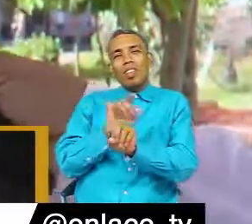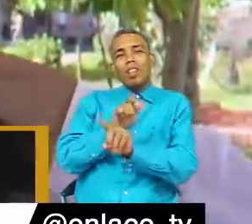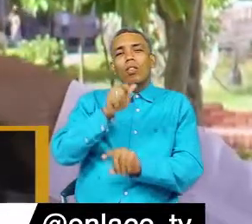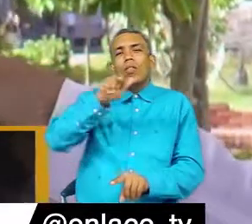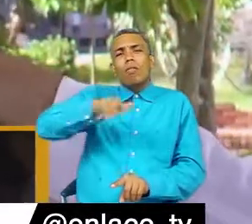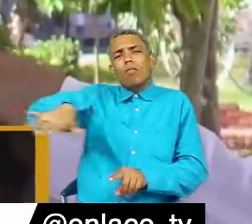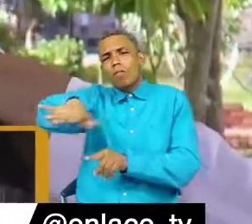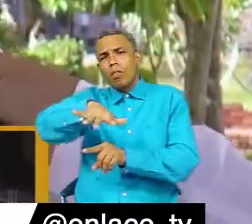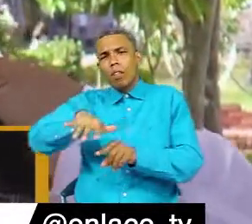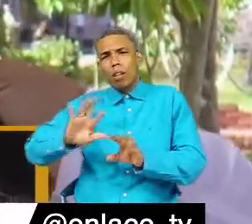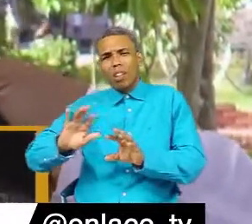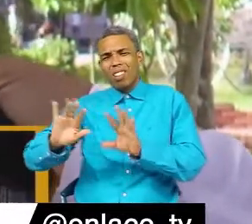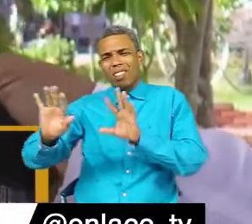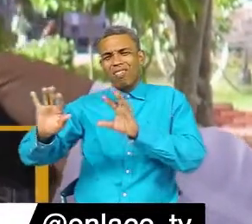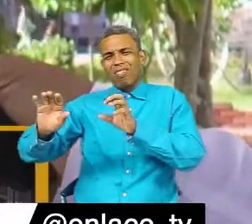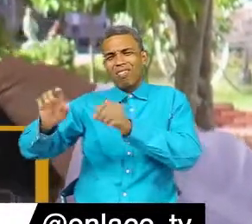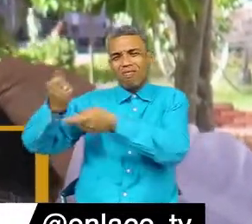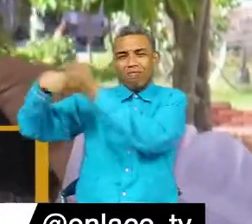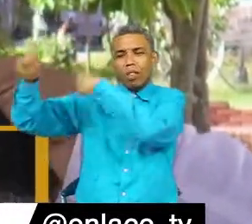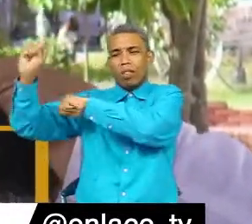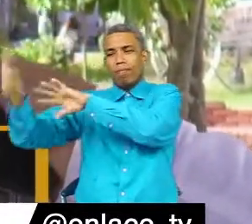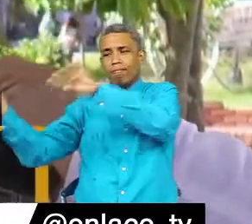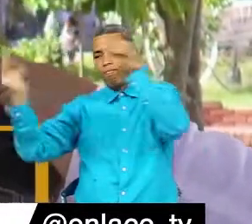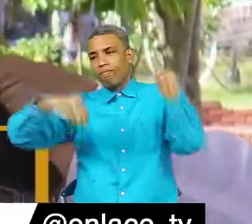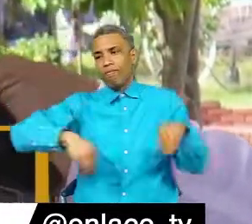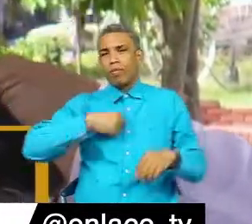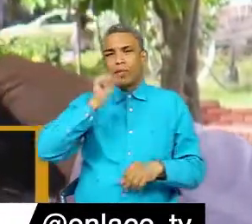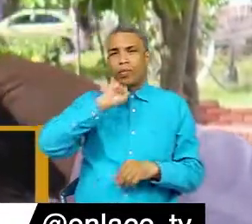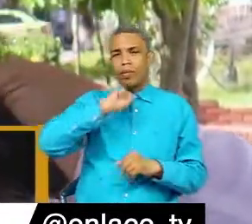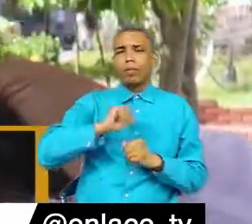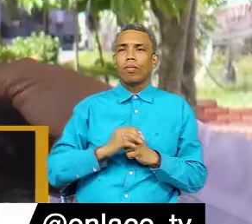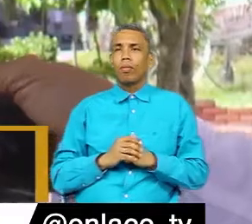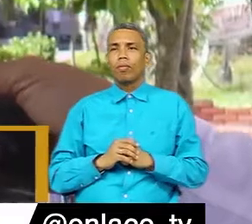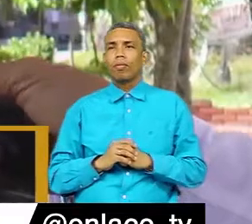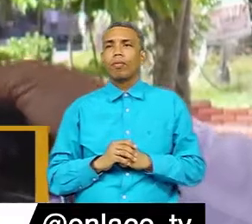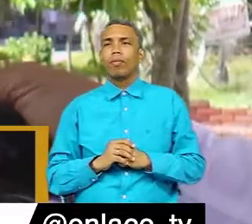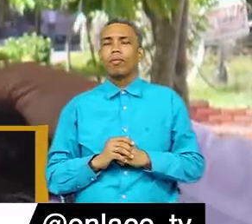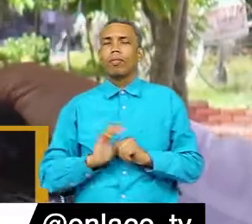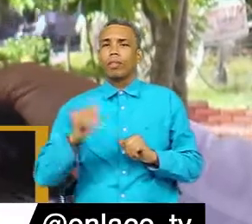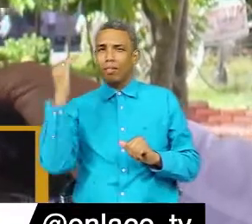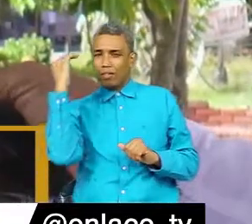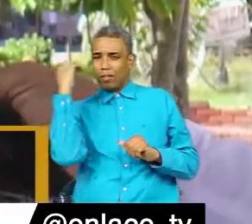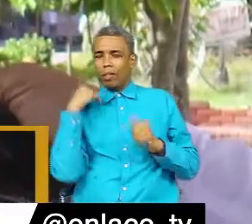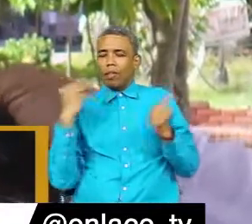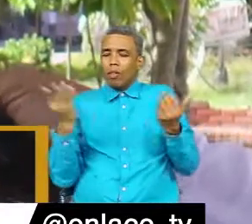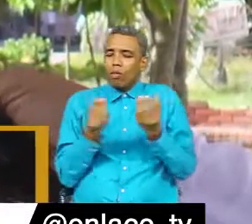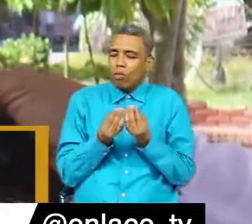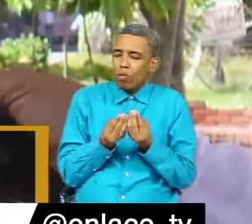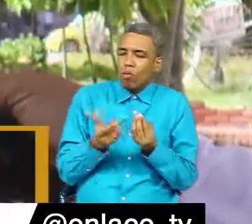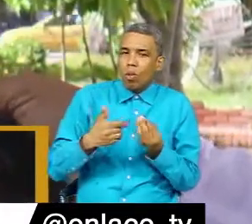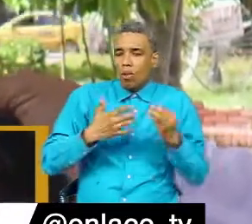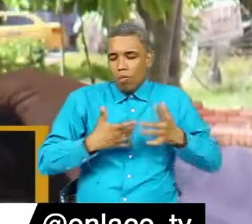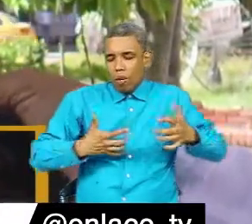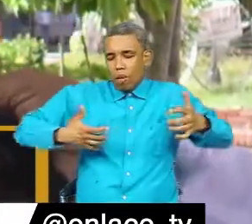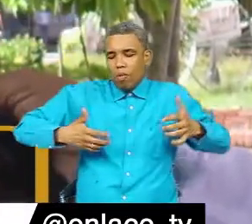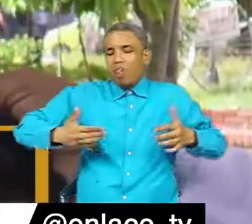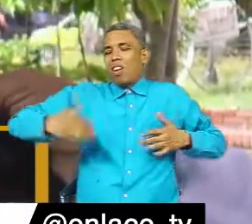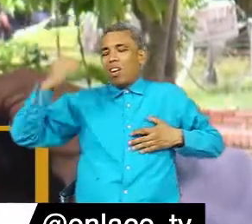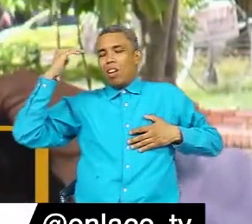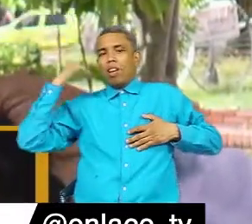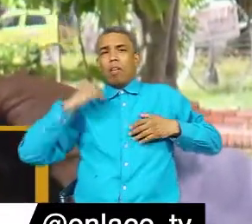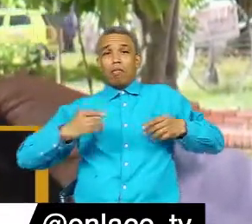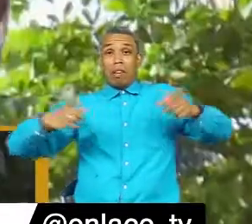Barranca pues ya habían varios grupos ya conformados, pero nosotros conformamos un grupo que se llamaba el Imperio Vallenato y fue el grupo que grabó el primer LP